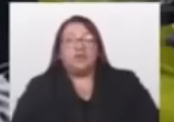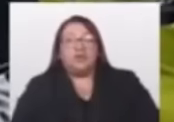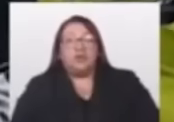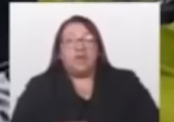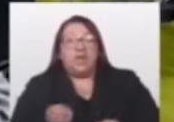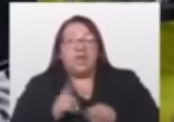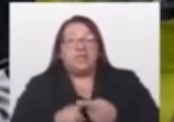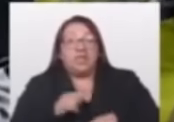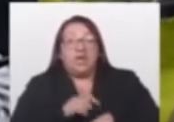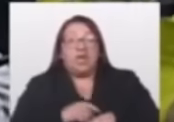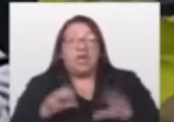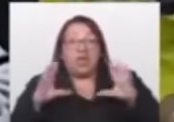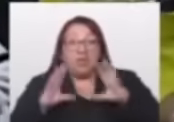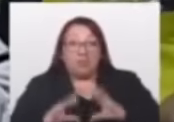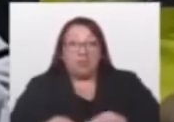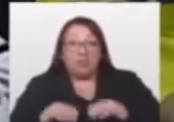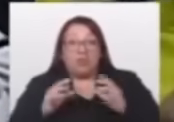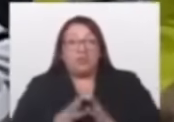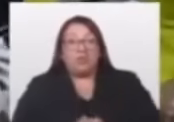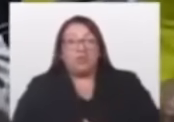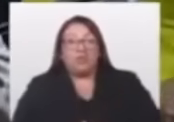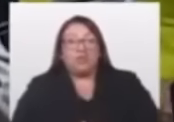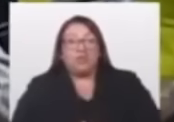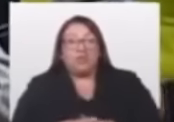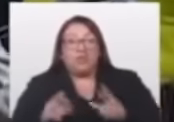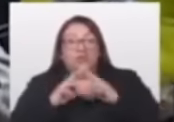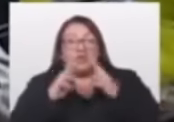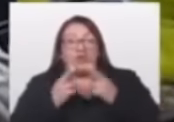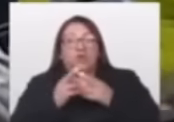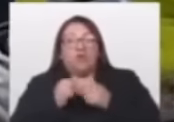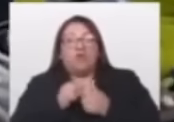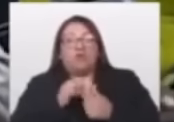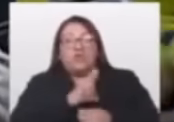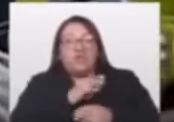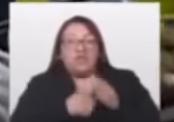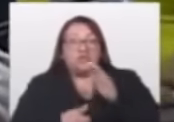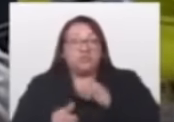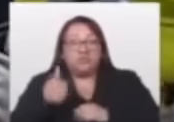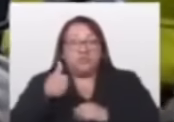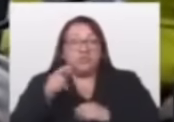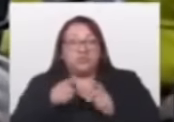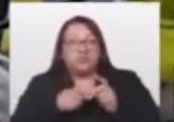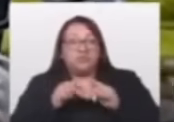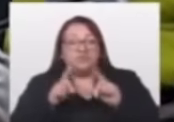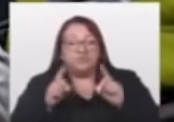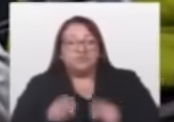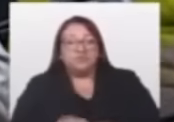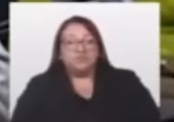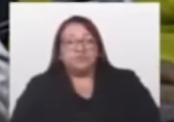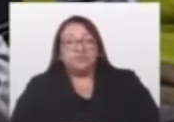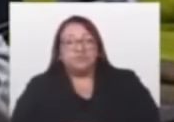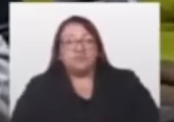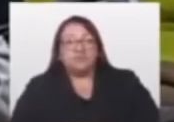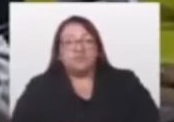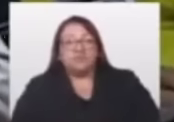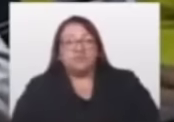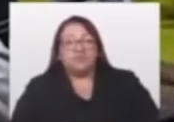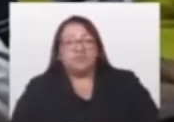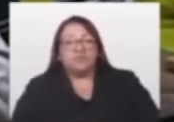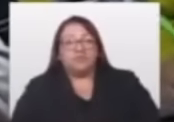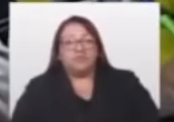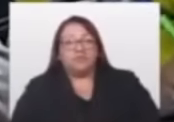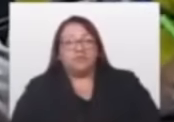hasta altas horas de la madrugada, para una reunión con fiscales supremos. En ese sentido, la pregunta, señor presidente, por su intermedio,